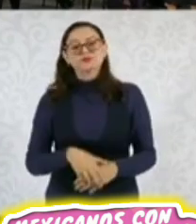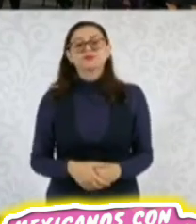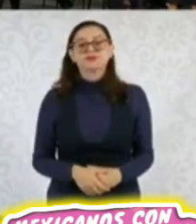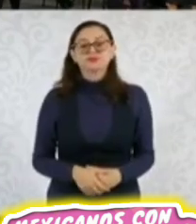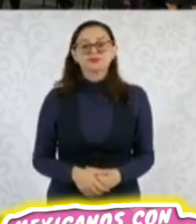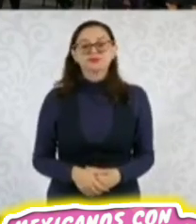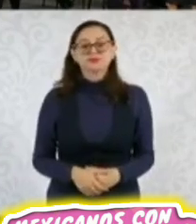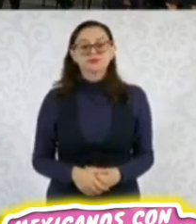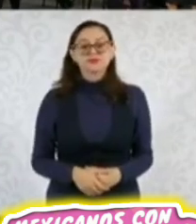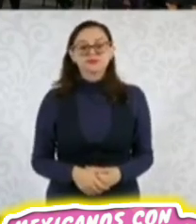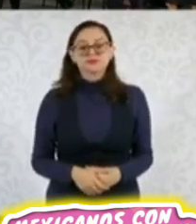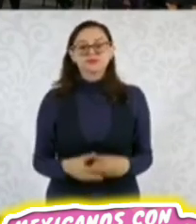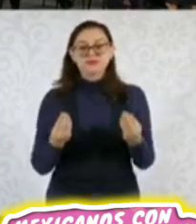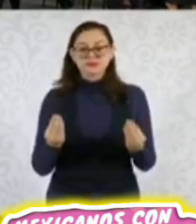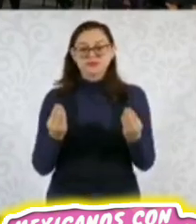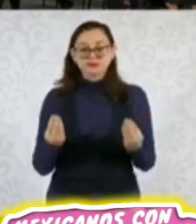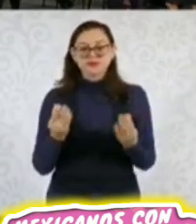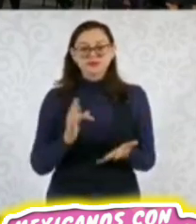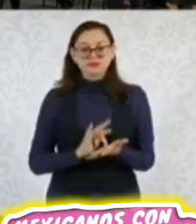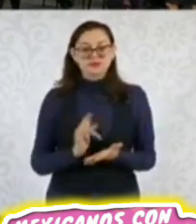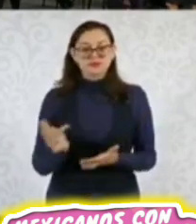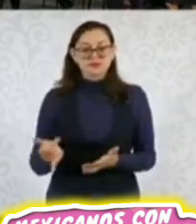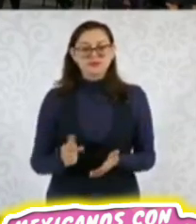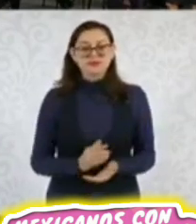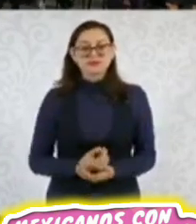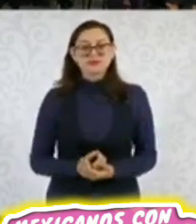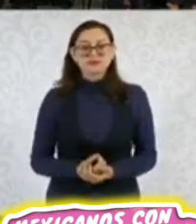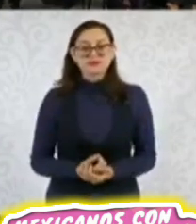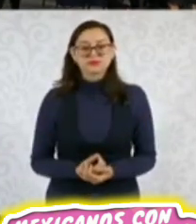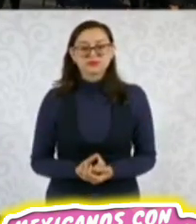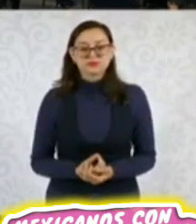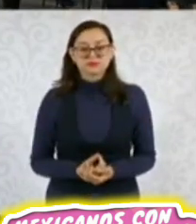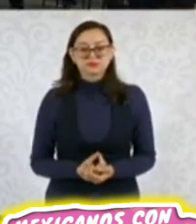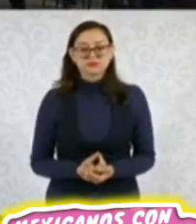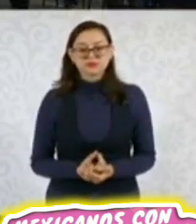Pues muchas gracias. Muchas gracias, Presidenta. Gracias, Presidenta.